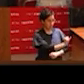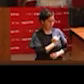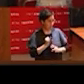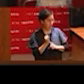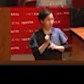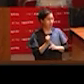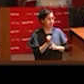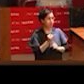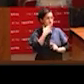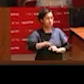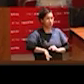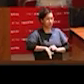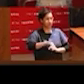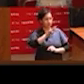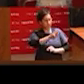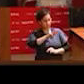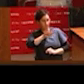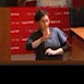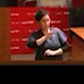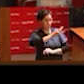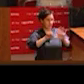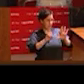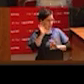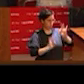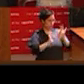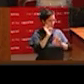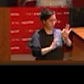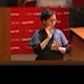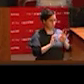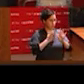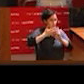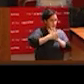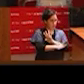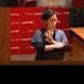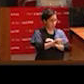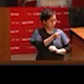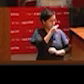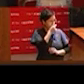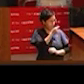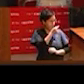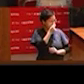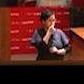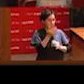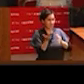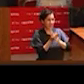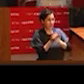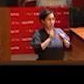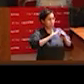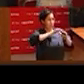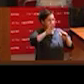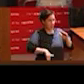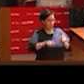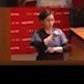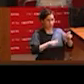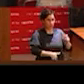España está en el entorno del 35 36 por lo que es prácticamente H menos de la mitad de la